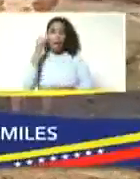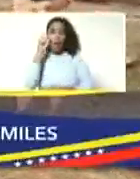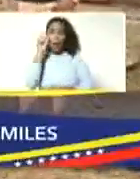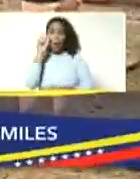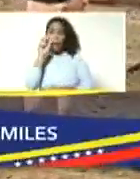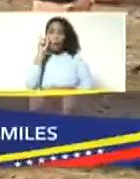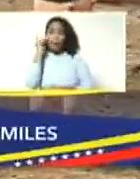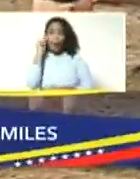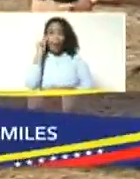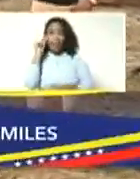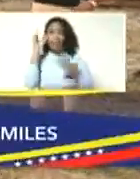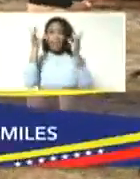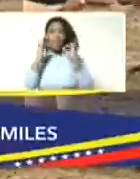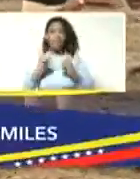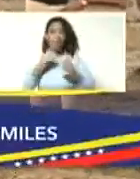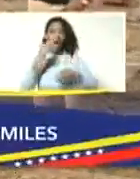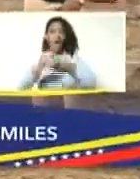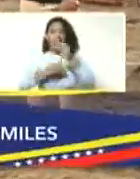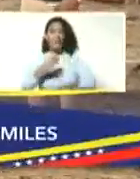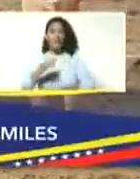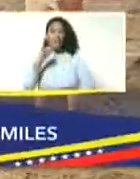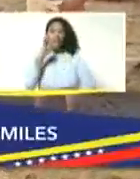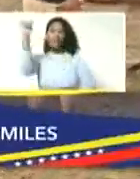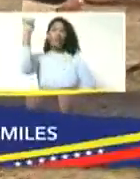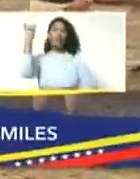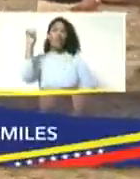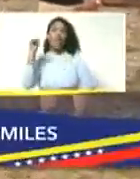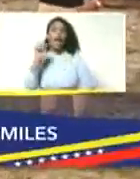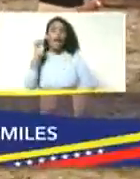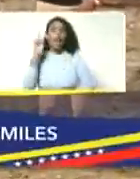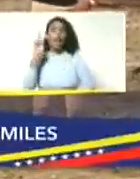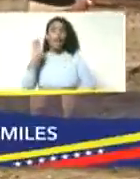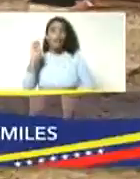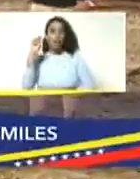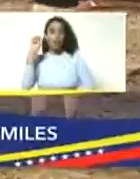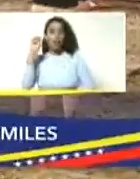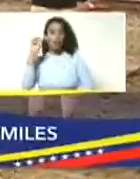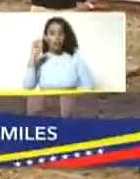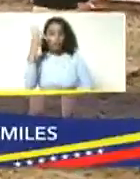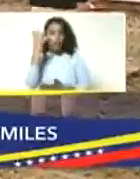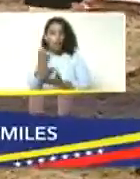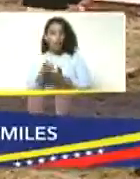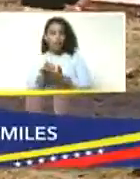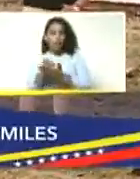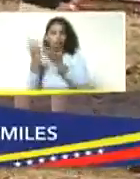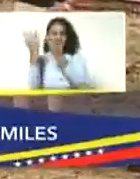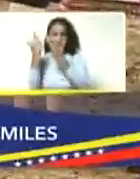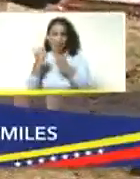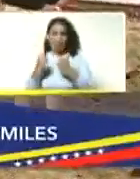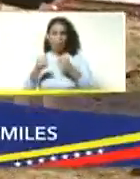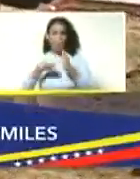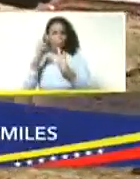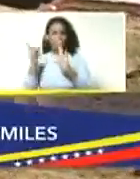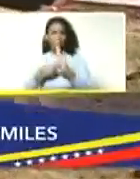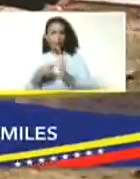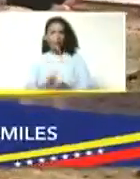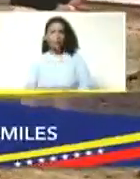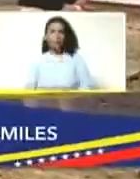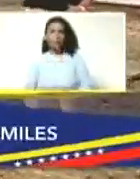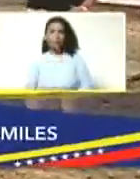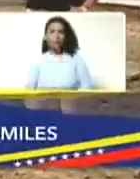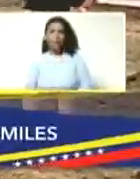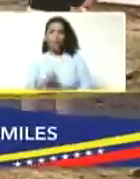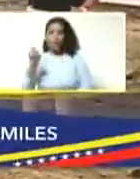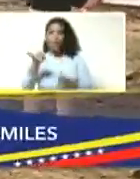a hacer la denuncia ante Ben APP. ¿Qué pasó, Gilce? Cuéntamelo todo. Bueno, ponte muy cerca